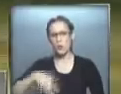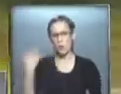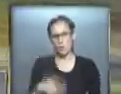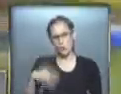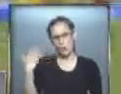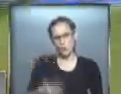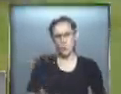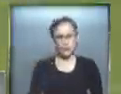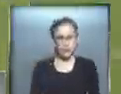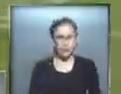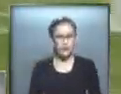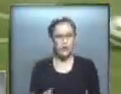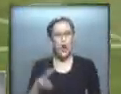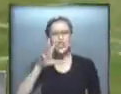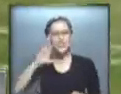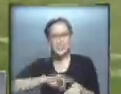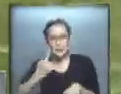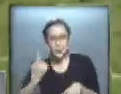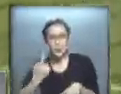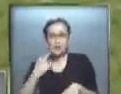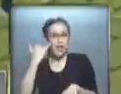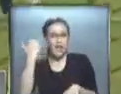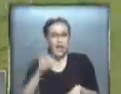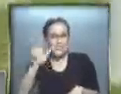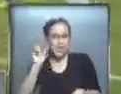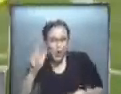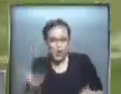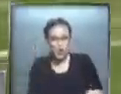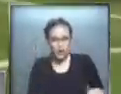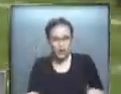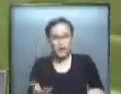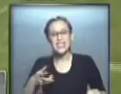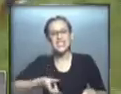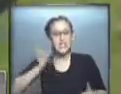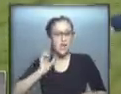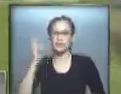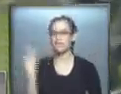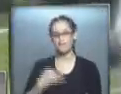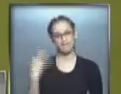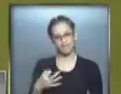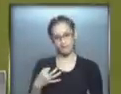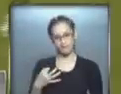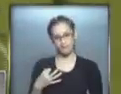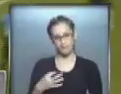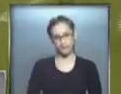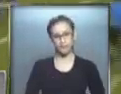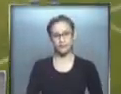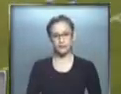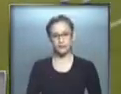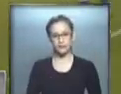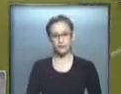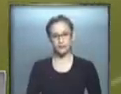altura no llegaba ni siquiera 30 minutos de la primera etapa y chile era ampliamente superior a colombia que no reaccionaba hasta allí